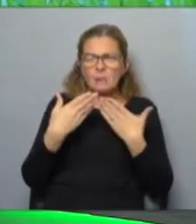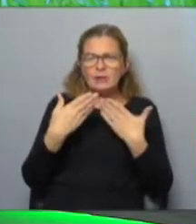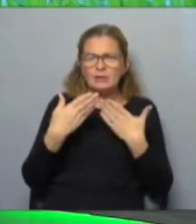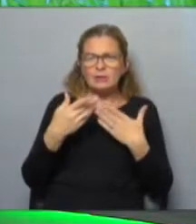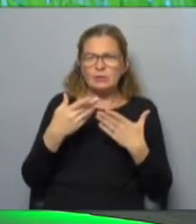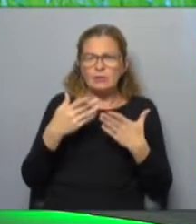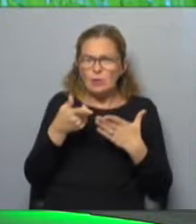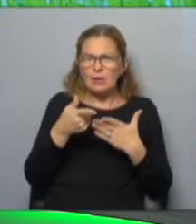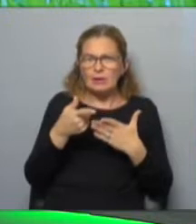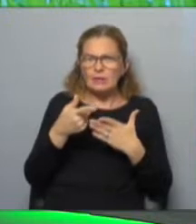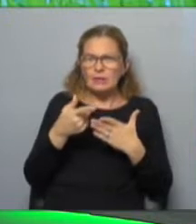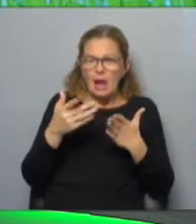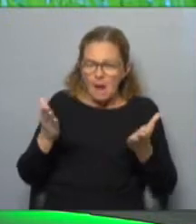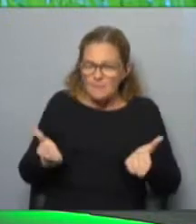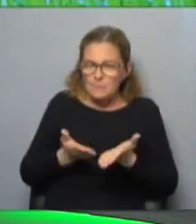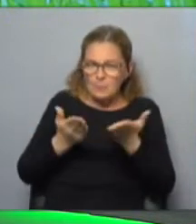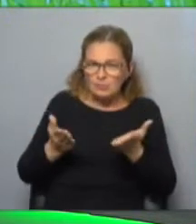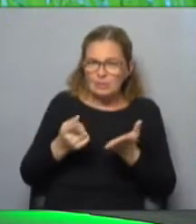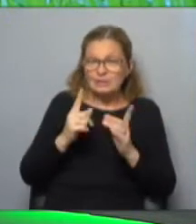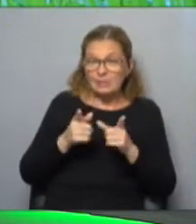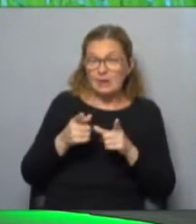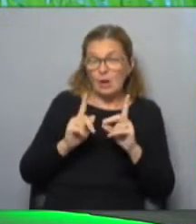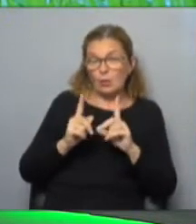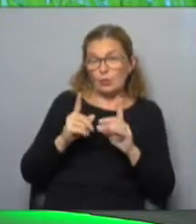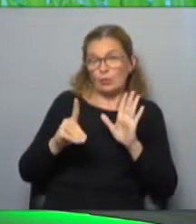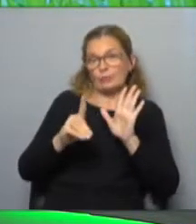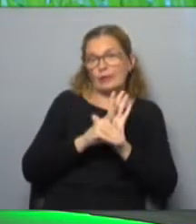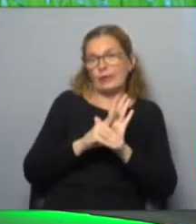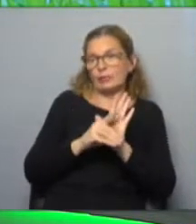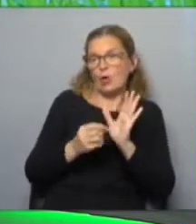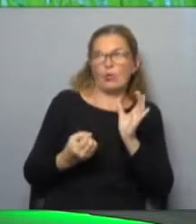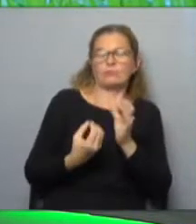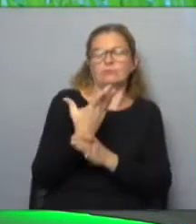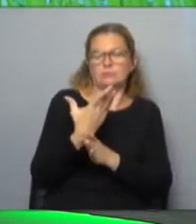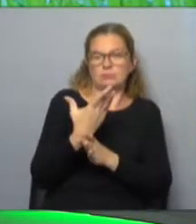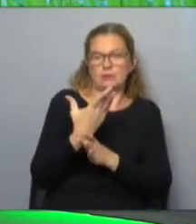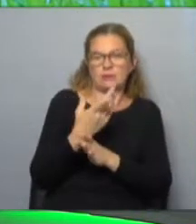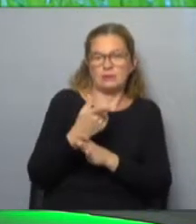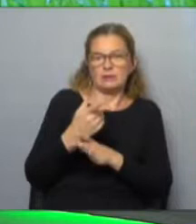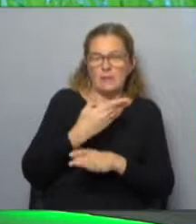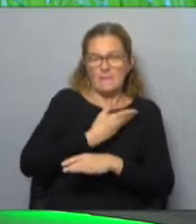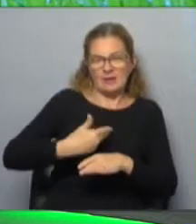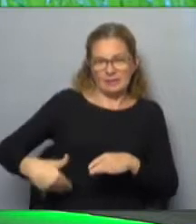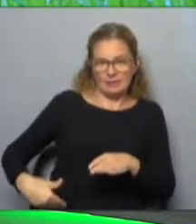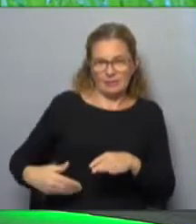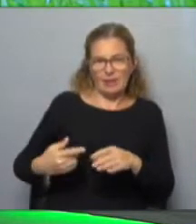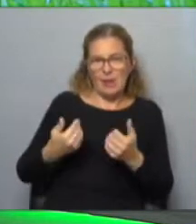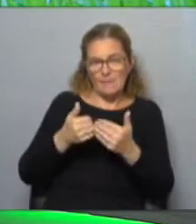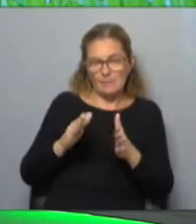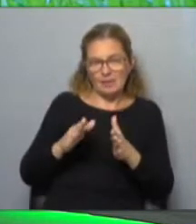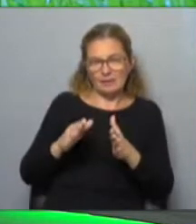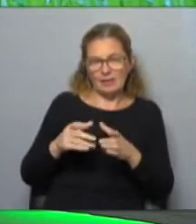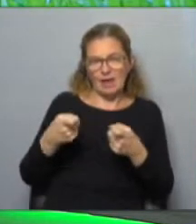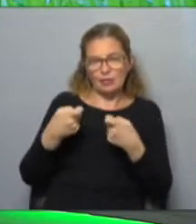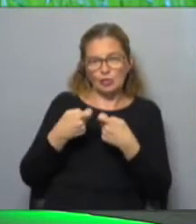impulsores de este decreto, porque es algo para decir también que esto en realidad no fue un decreto que surge de la órbita de presidencia, sino que surge de